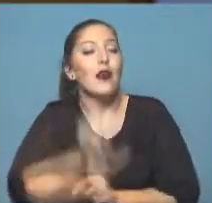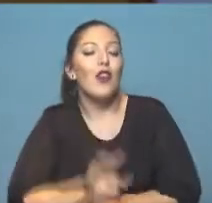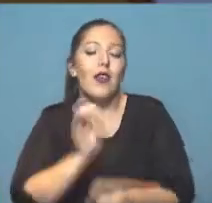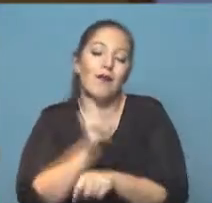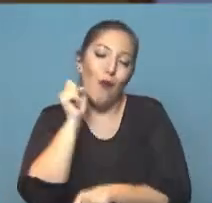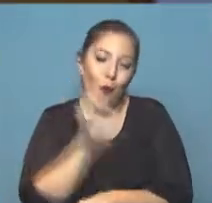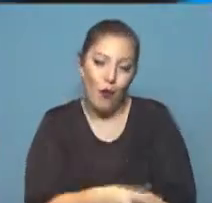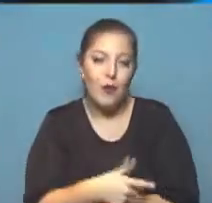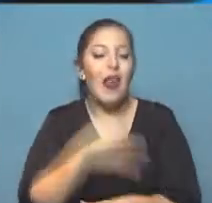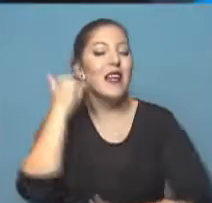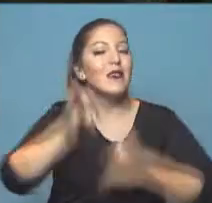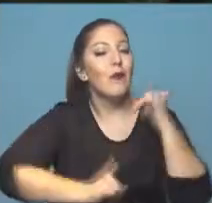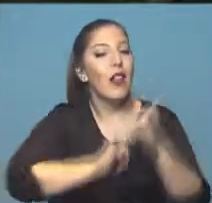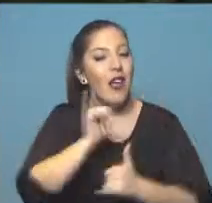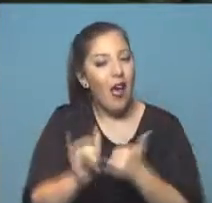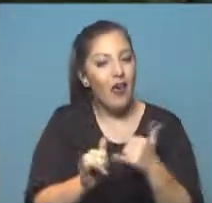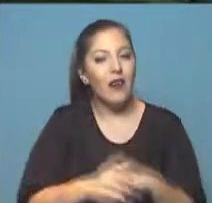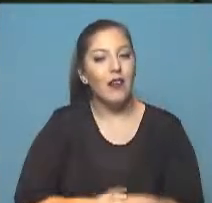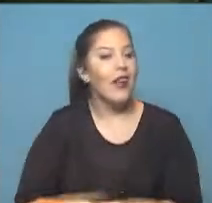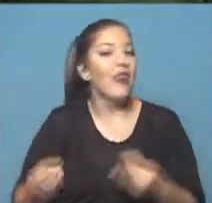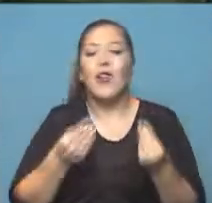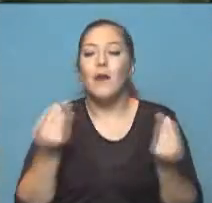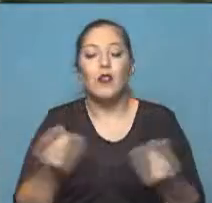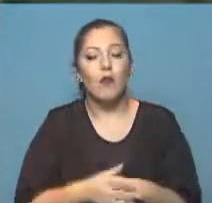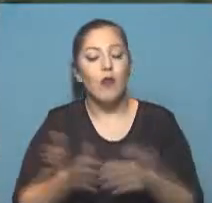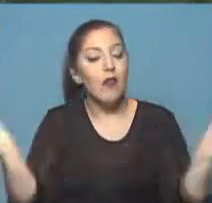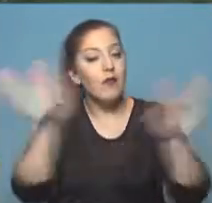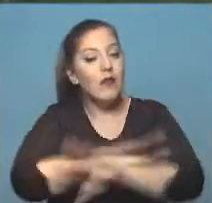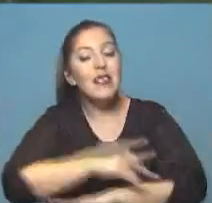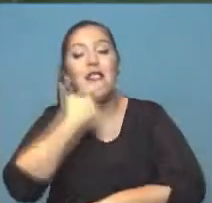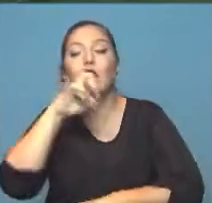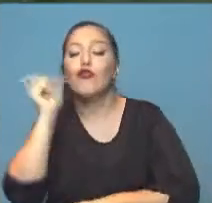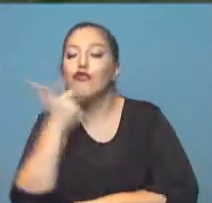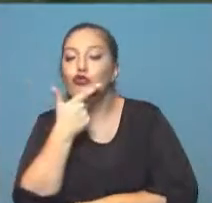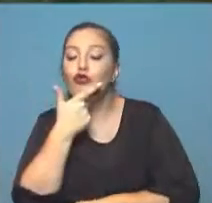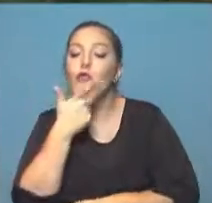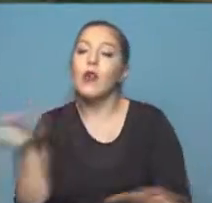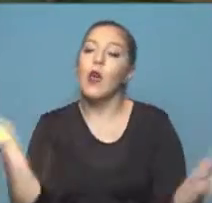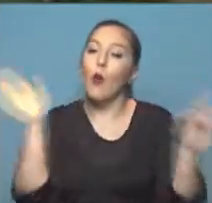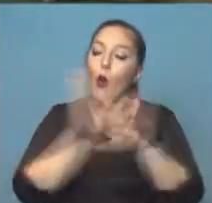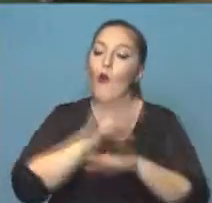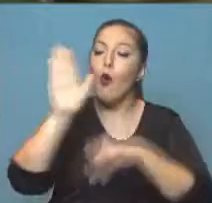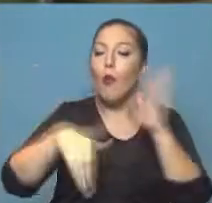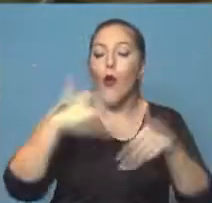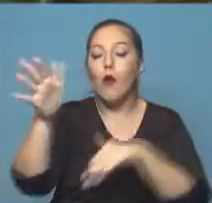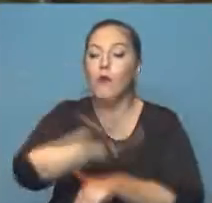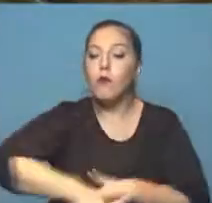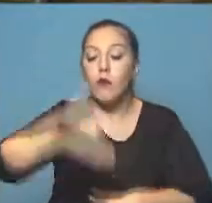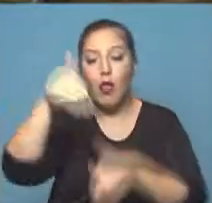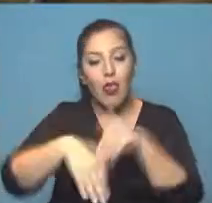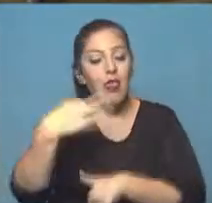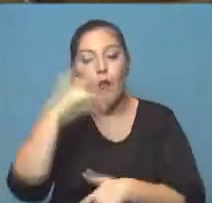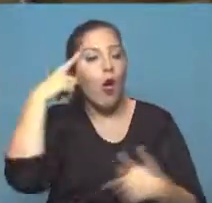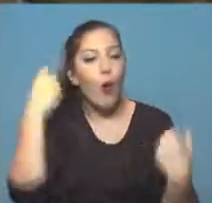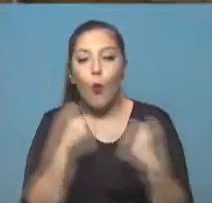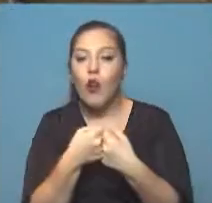para tratar de explicar qué pasó. ¿Se equivocó Santos? ¿Se equivocó convocando un referéndum? ¿Debió hacer un